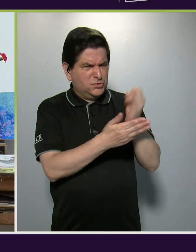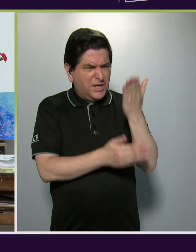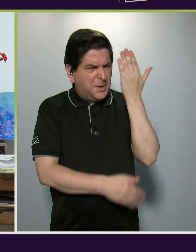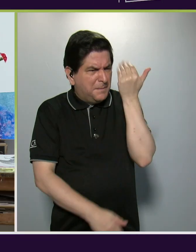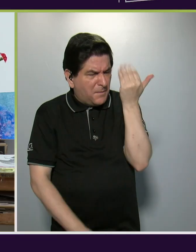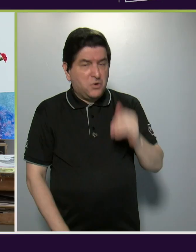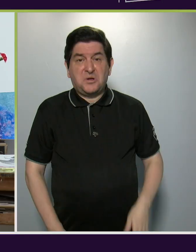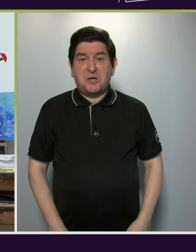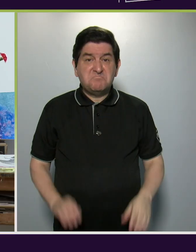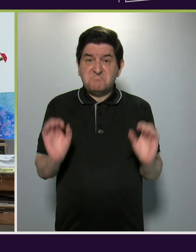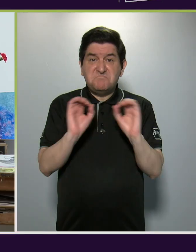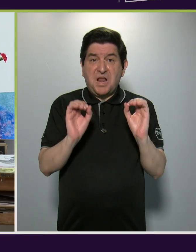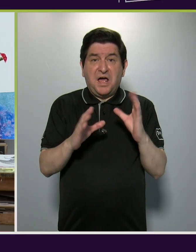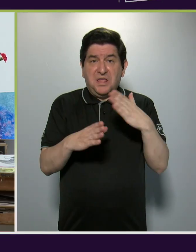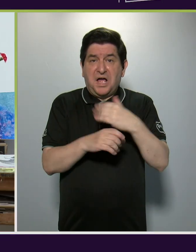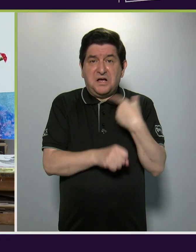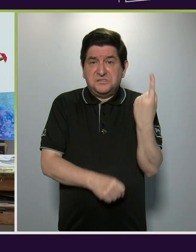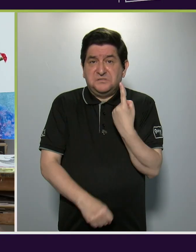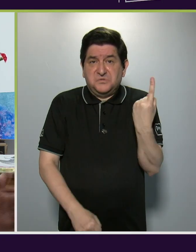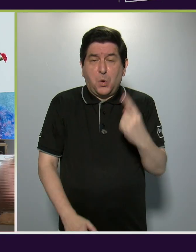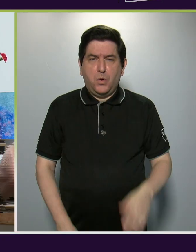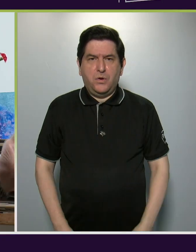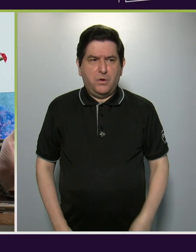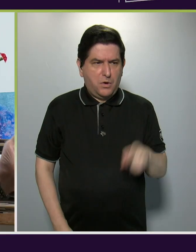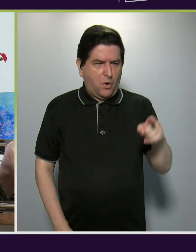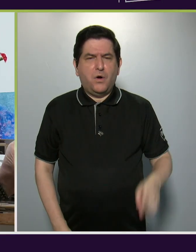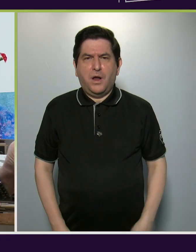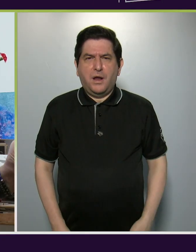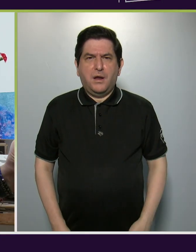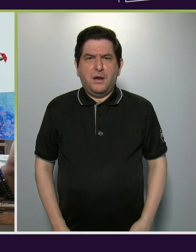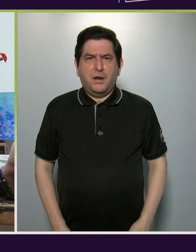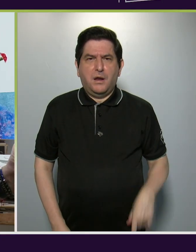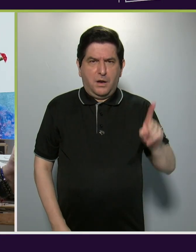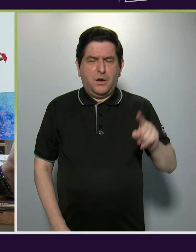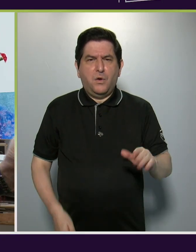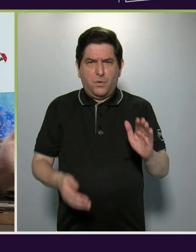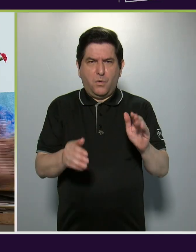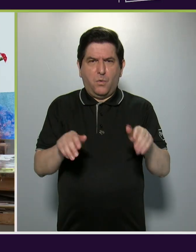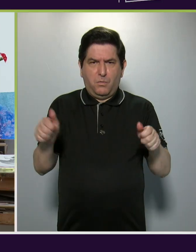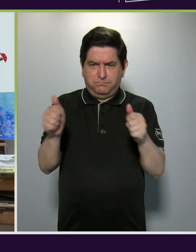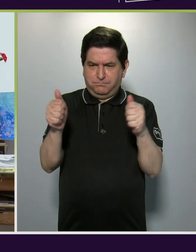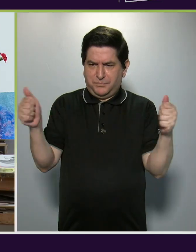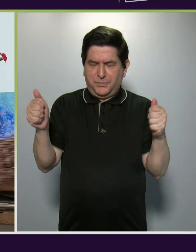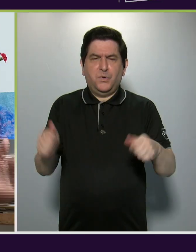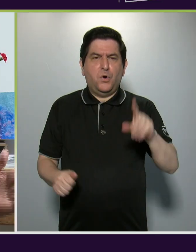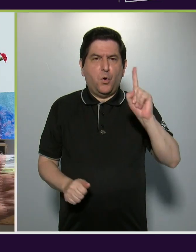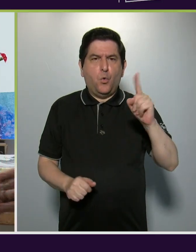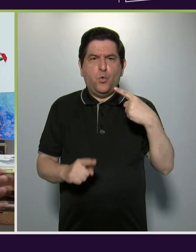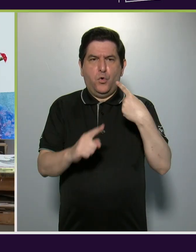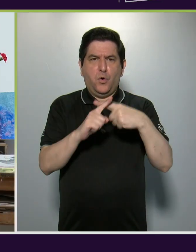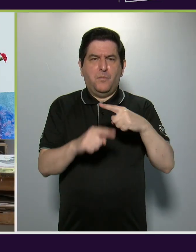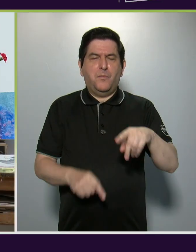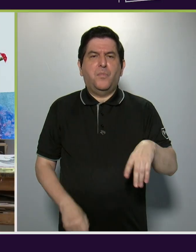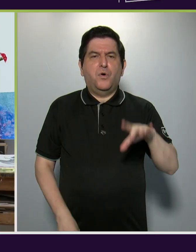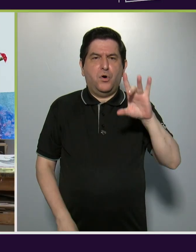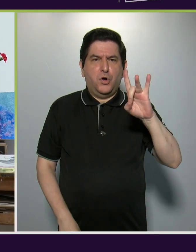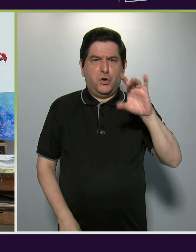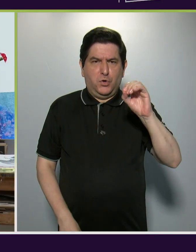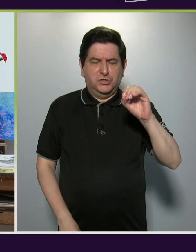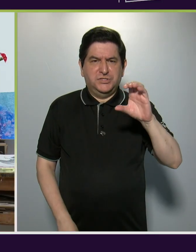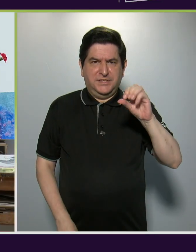Digo: nada, Hugo, por hacerlos. Y cogió una carpeta, un pliego de cartón de 1 metro por 80, lo dobló,